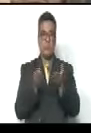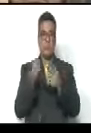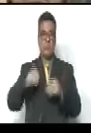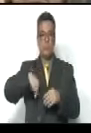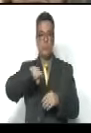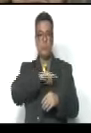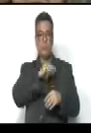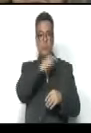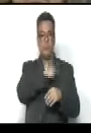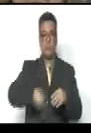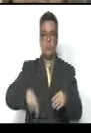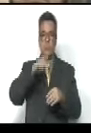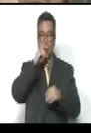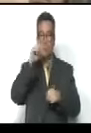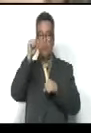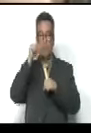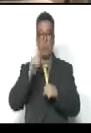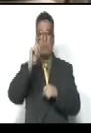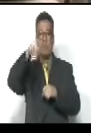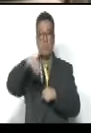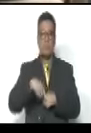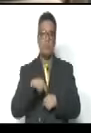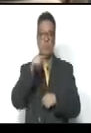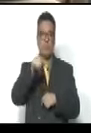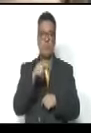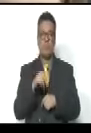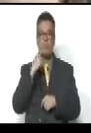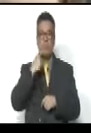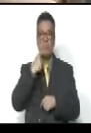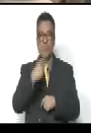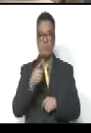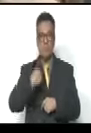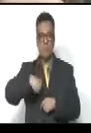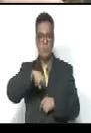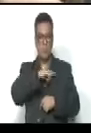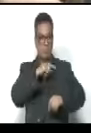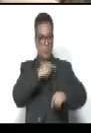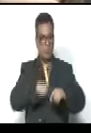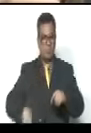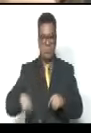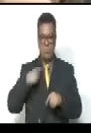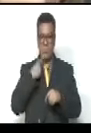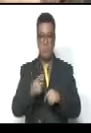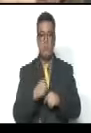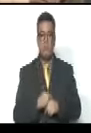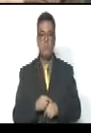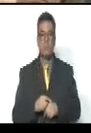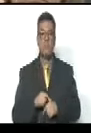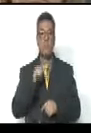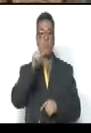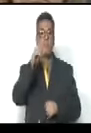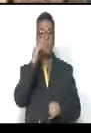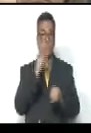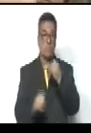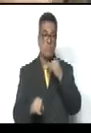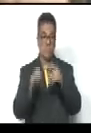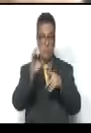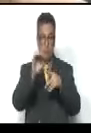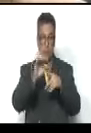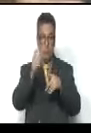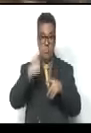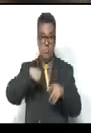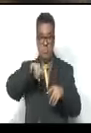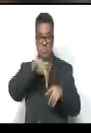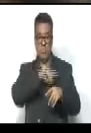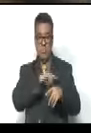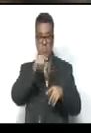nuestro presidente Nicolás Maduro. Y además de eso también nuestro presidente mencionó, y este es el último elemento que